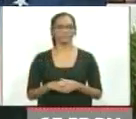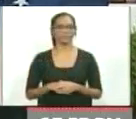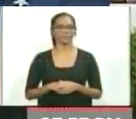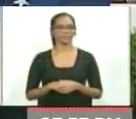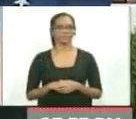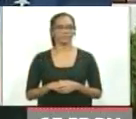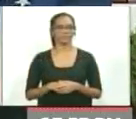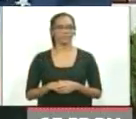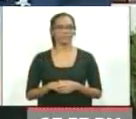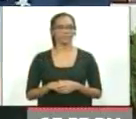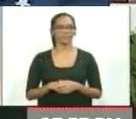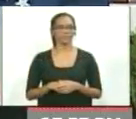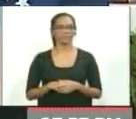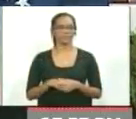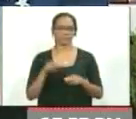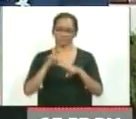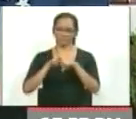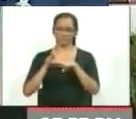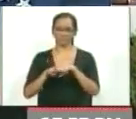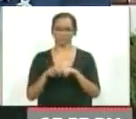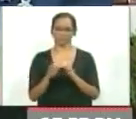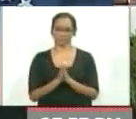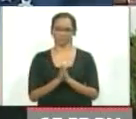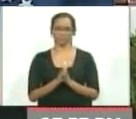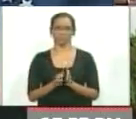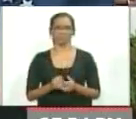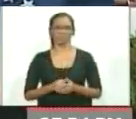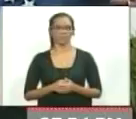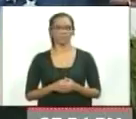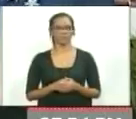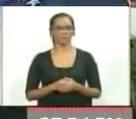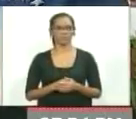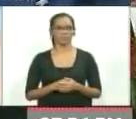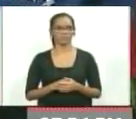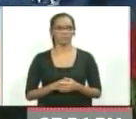Ajá. Siéntese para ver, pues.